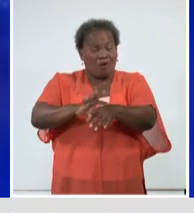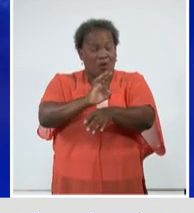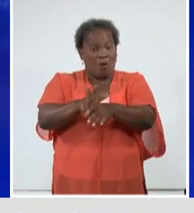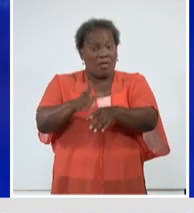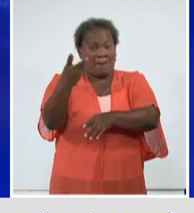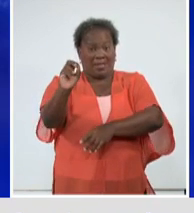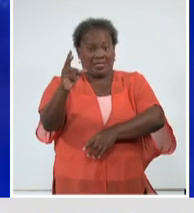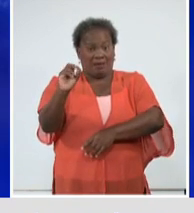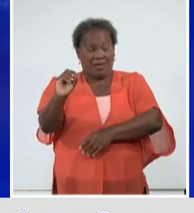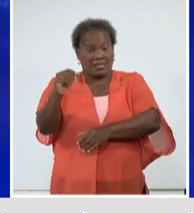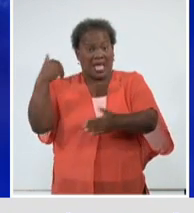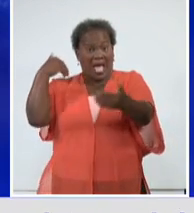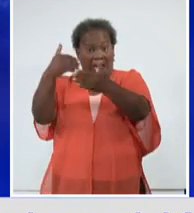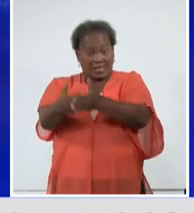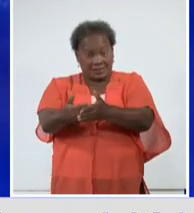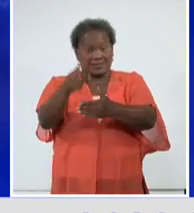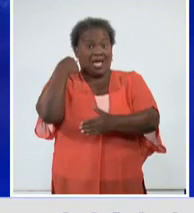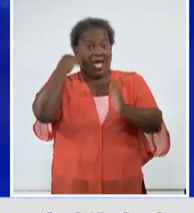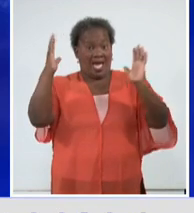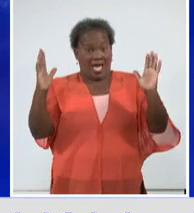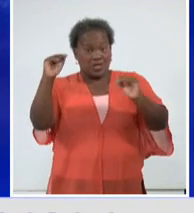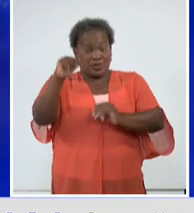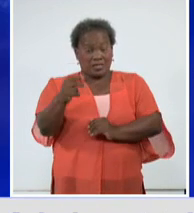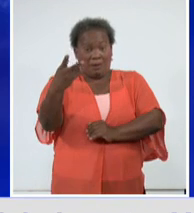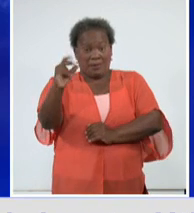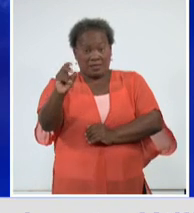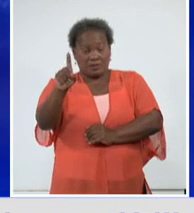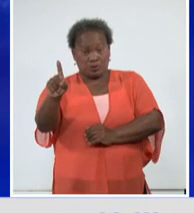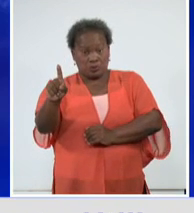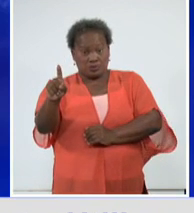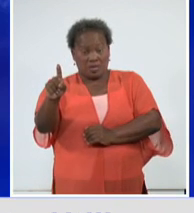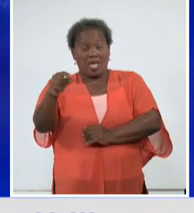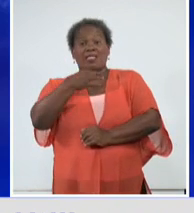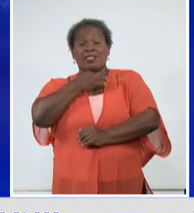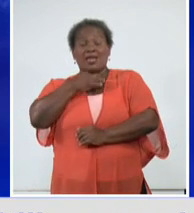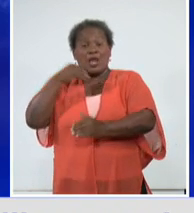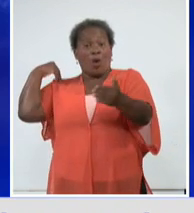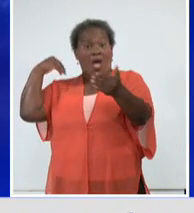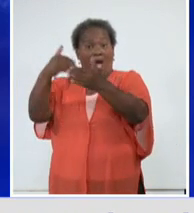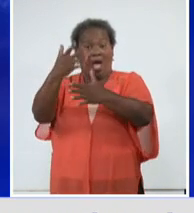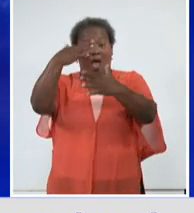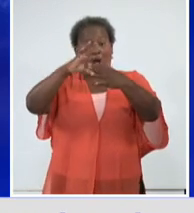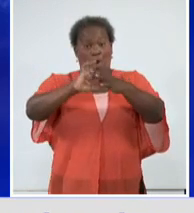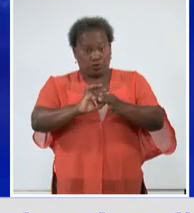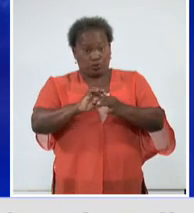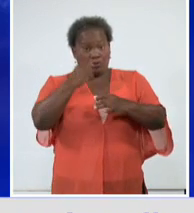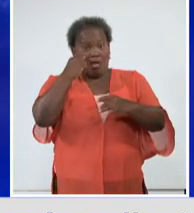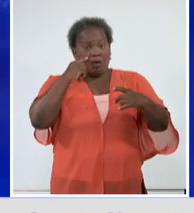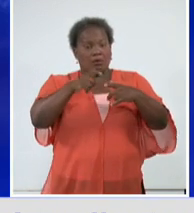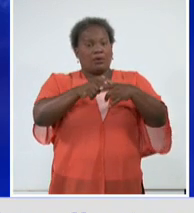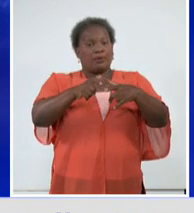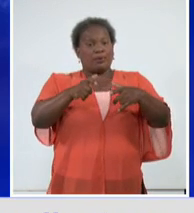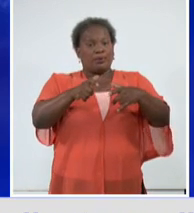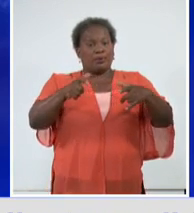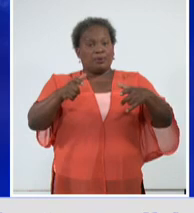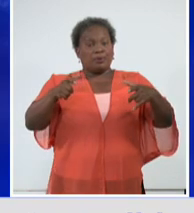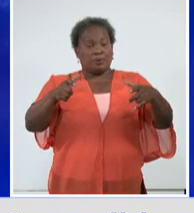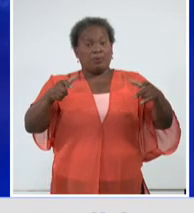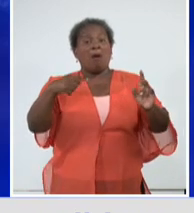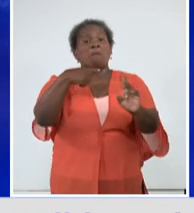este año 2021, y lo que ha ocurrido desde enero hasta agosto, han ido creciendo los casos